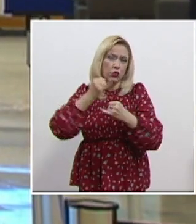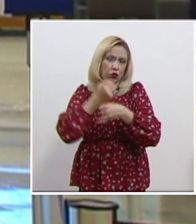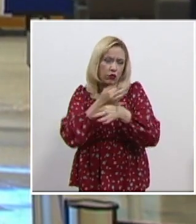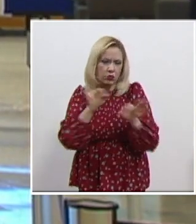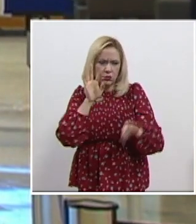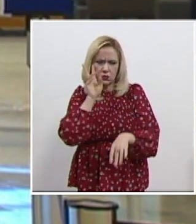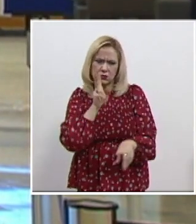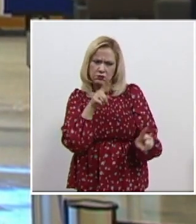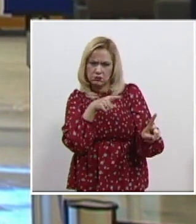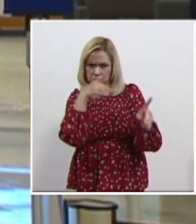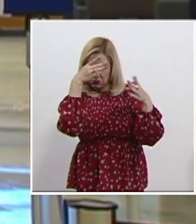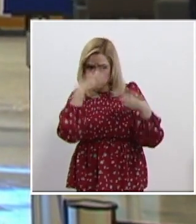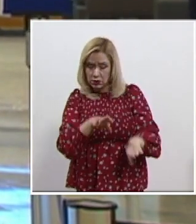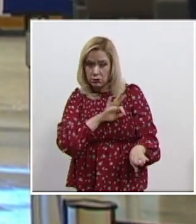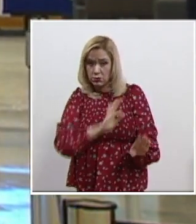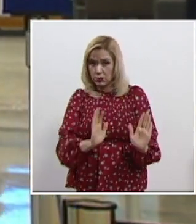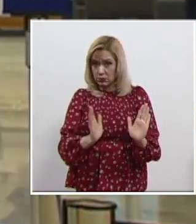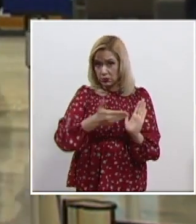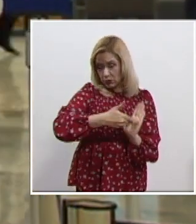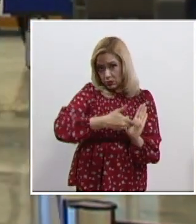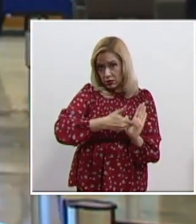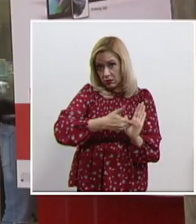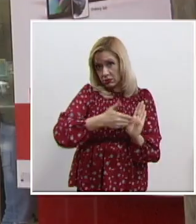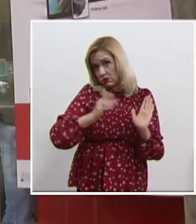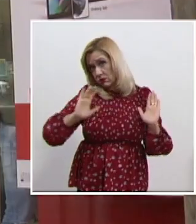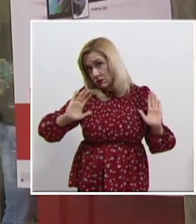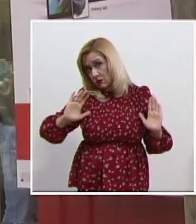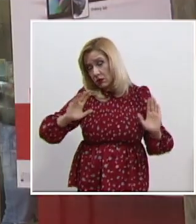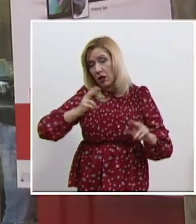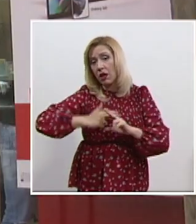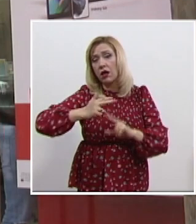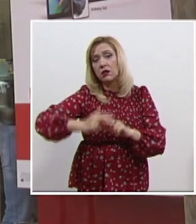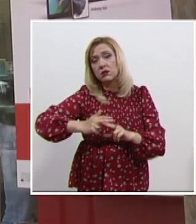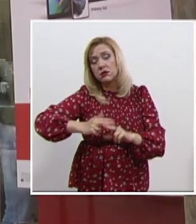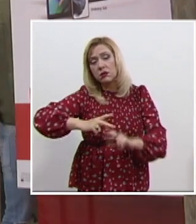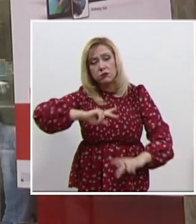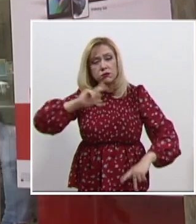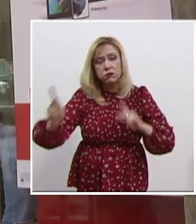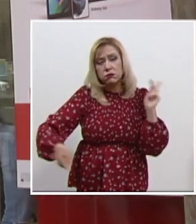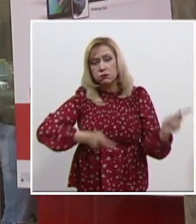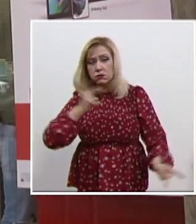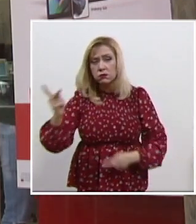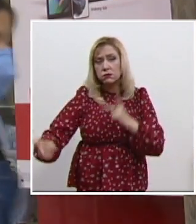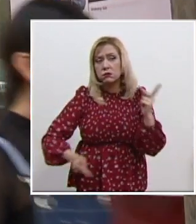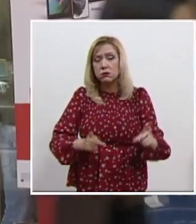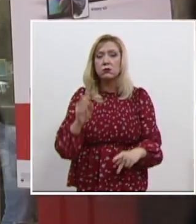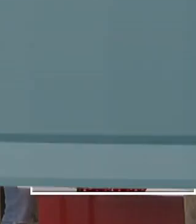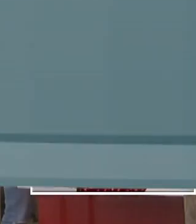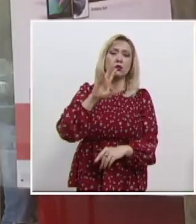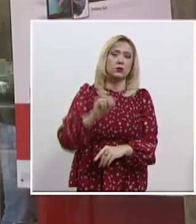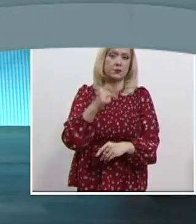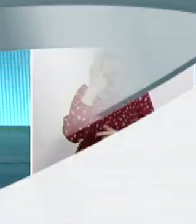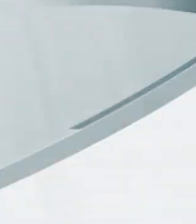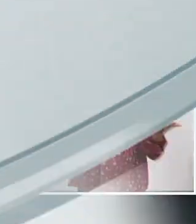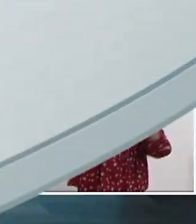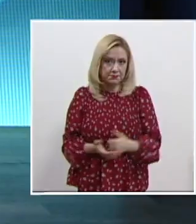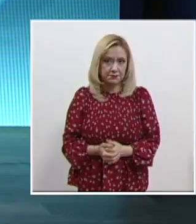infractor es acreedor a una multa una vez que se agotan todas las etapas del procedimiento.